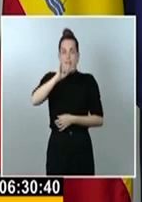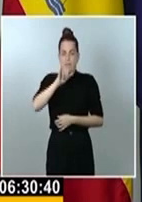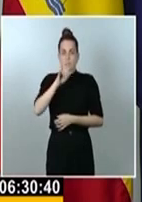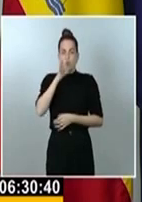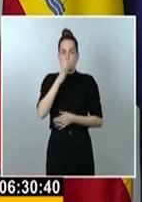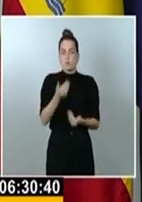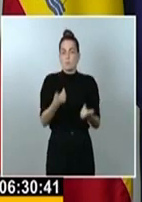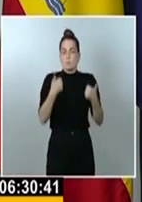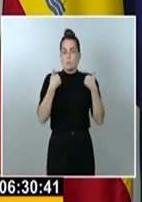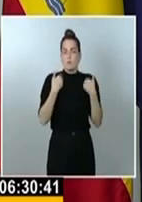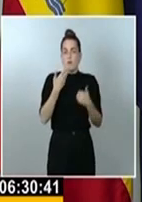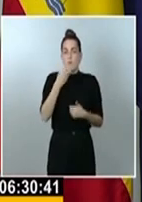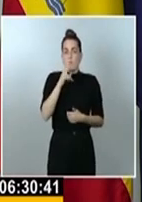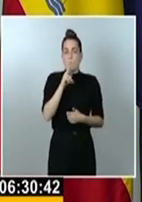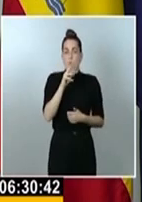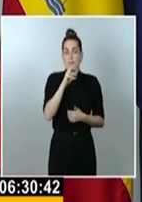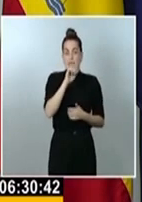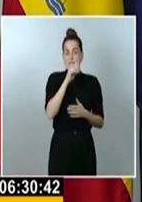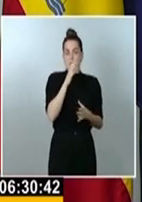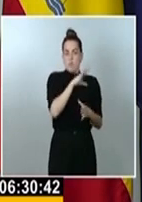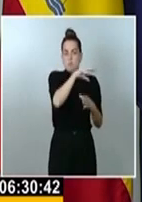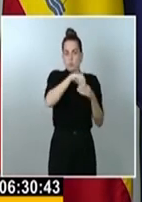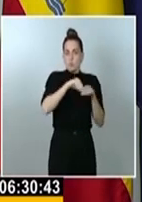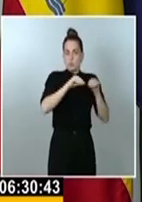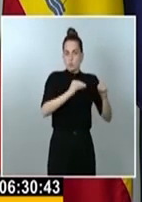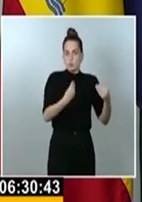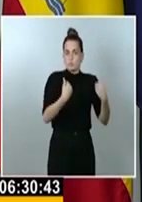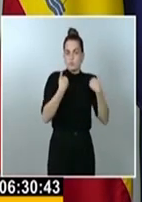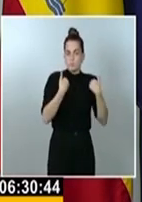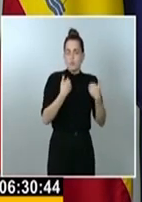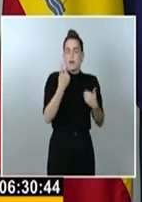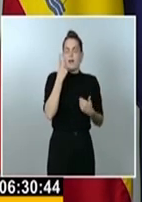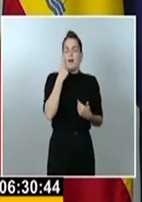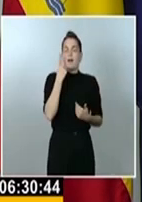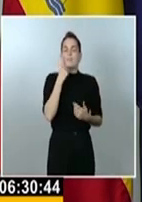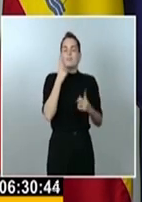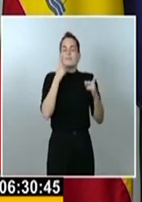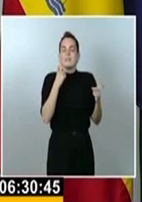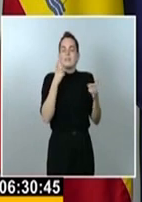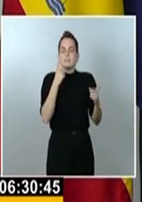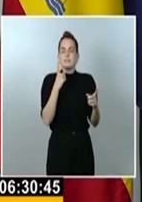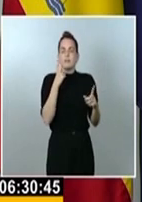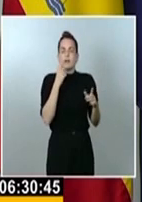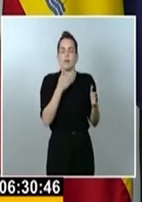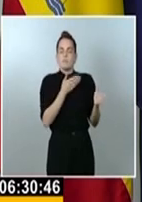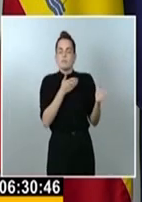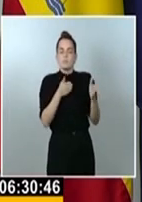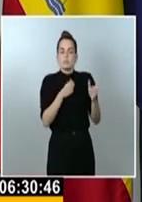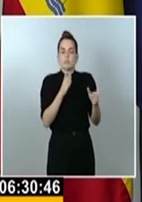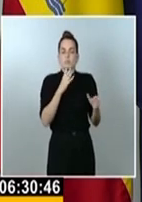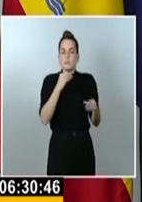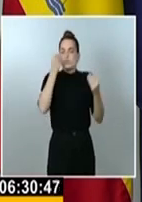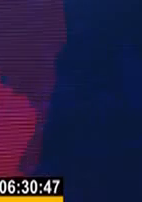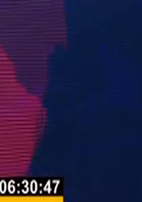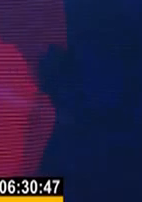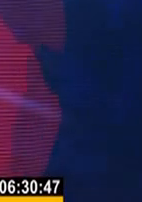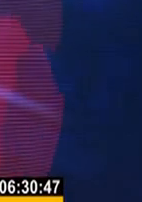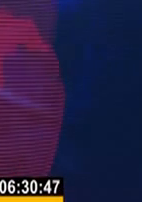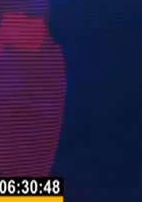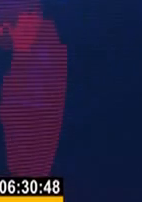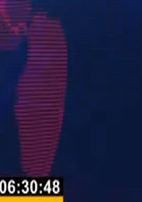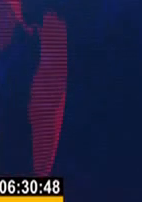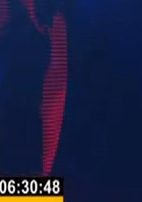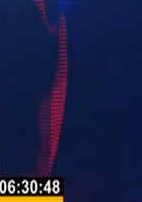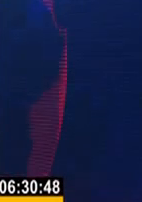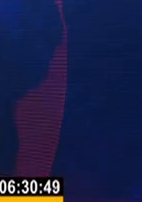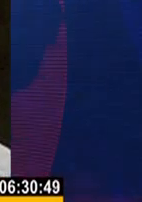con las autoridades burkinabés para tratar de delimitar el alcance y las consecuencias del ataque. Los